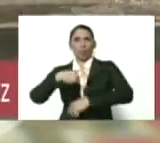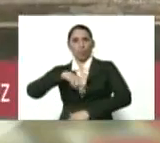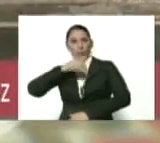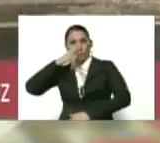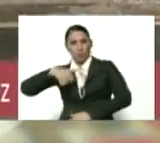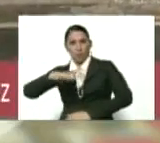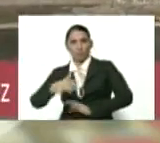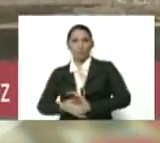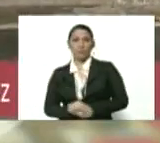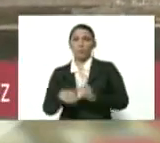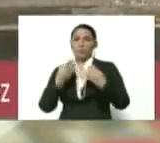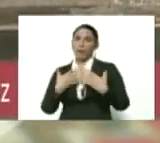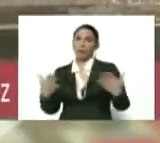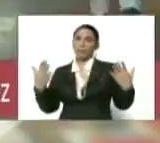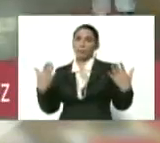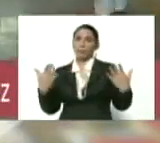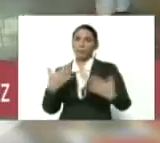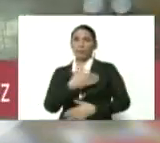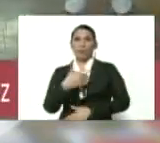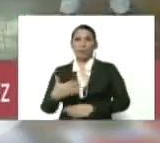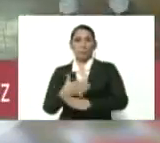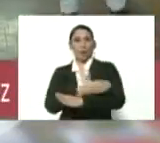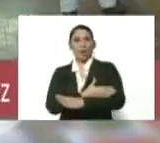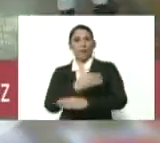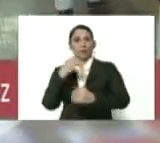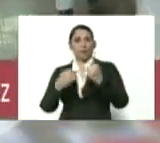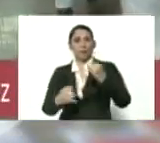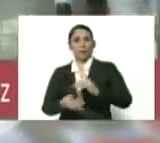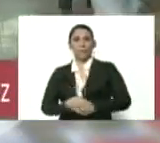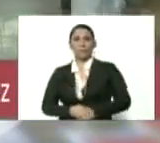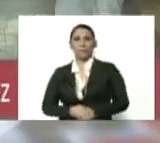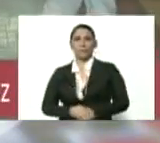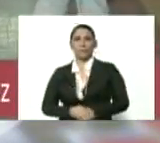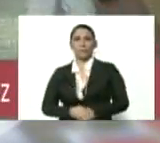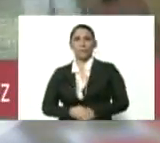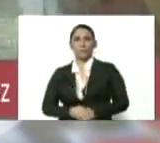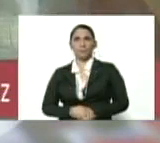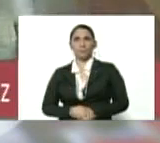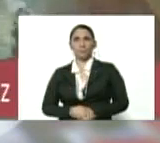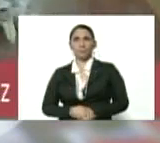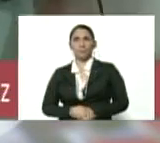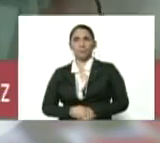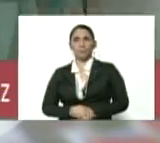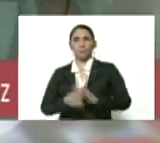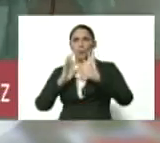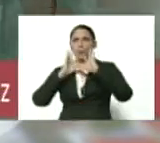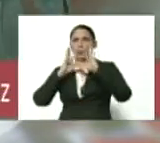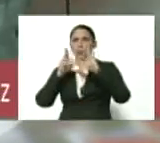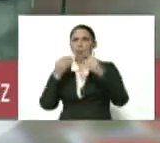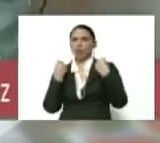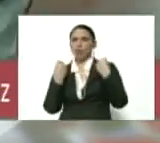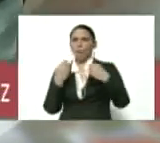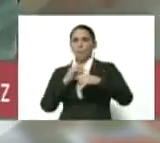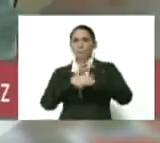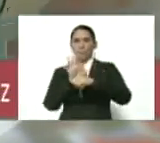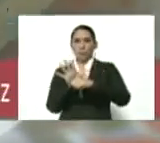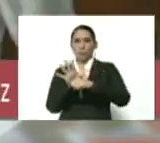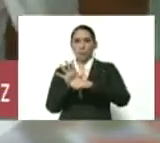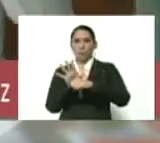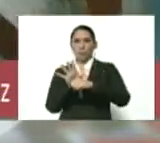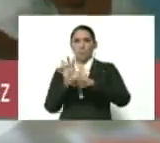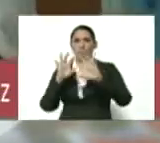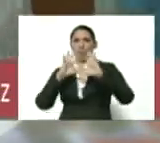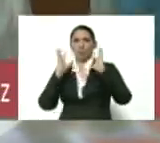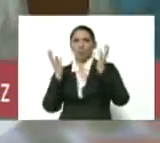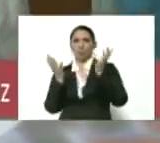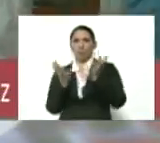población. Bueno, queríamos, antes de terminar, dar el parte de cómo está el COVID a nivel